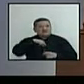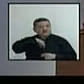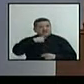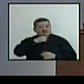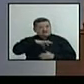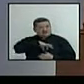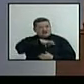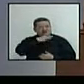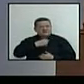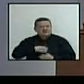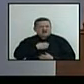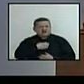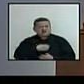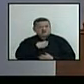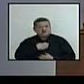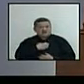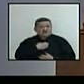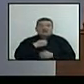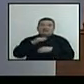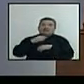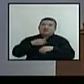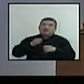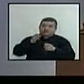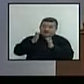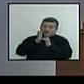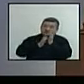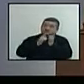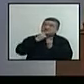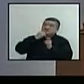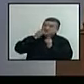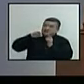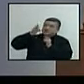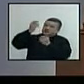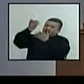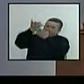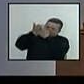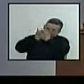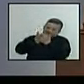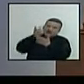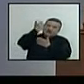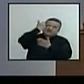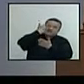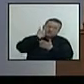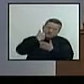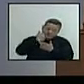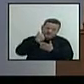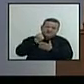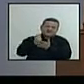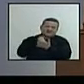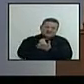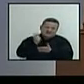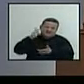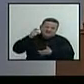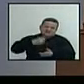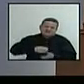Padre, líbrame de esta hora. En la carta a los Hebreos